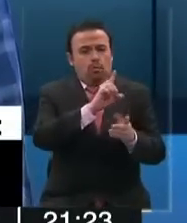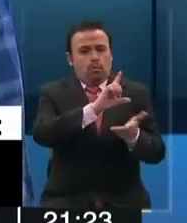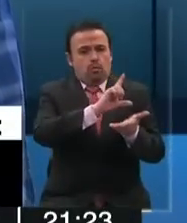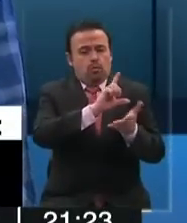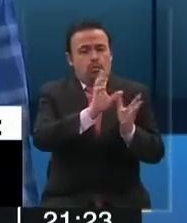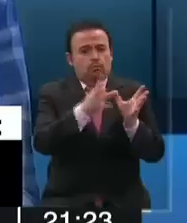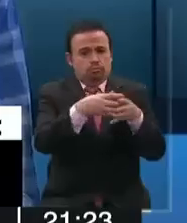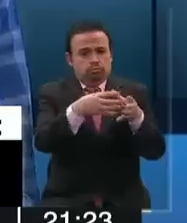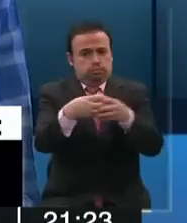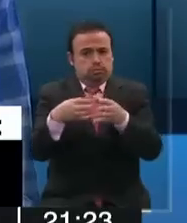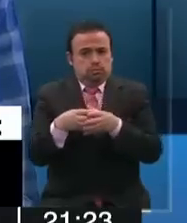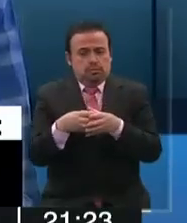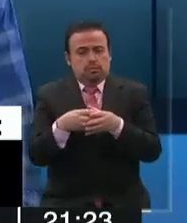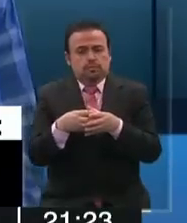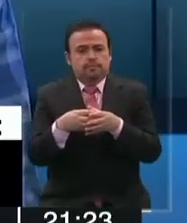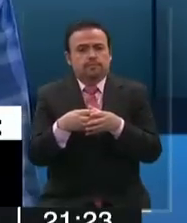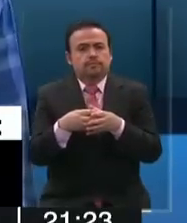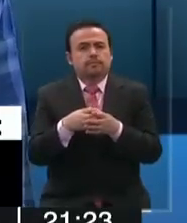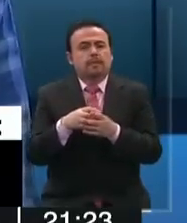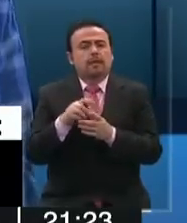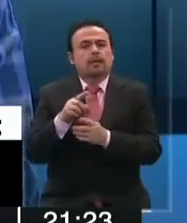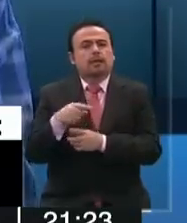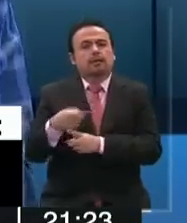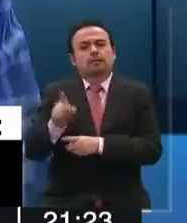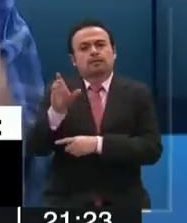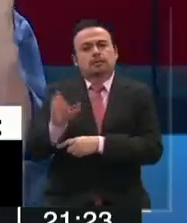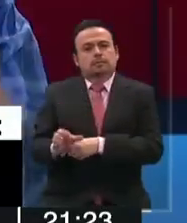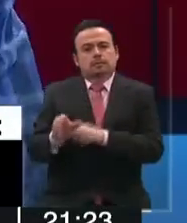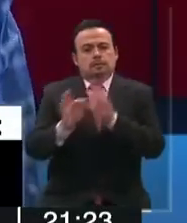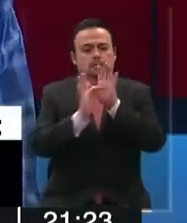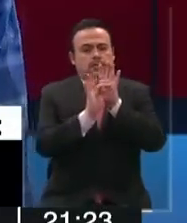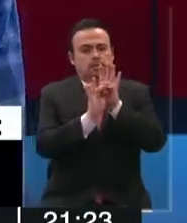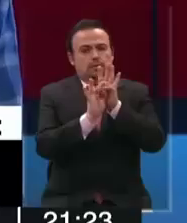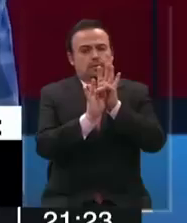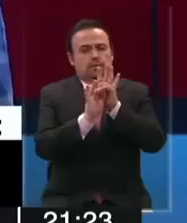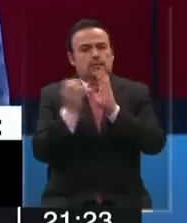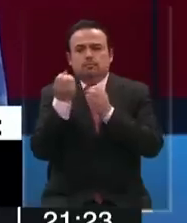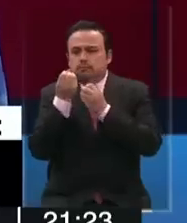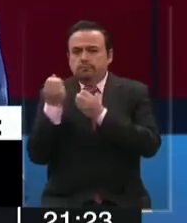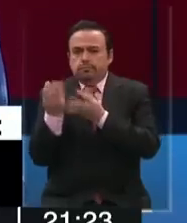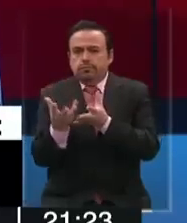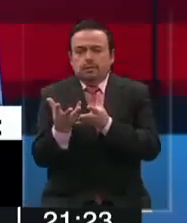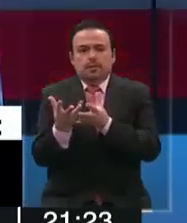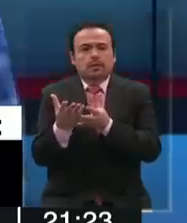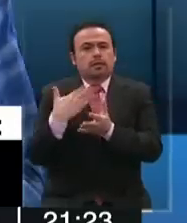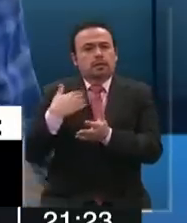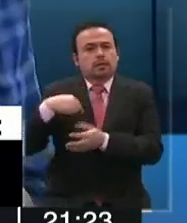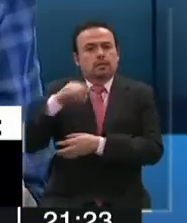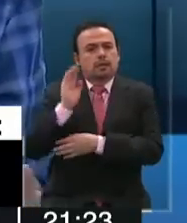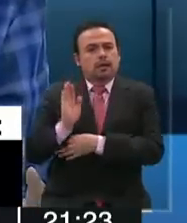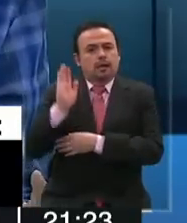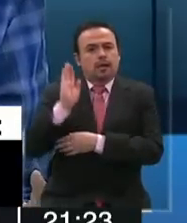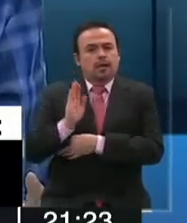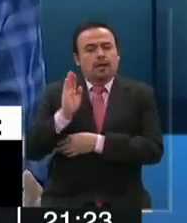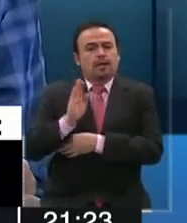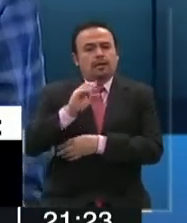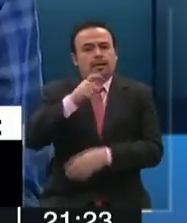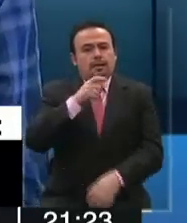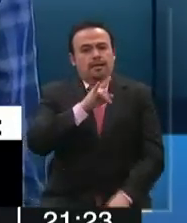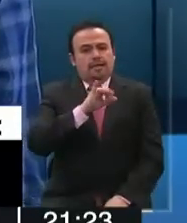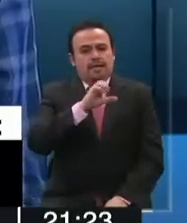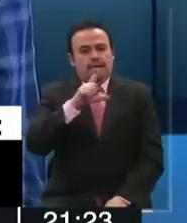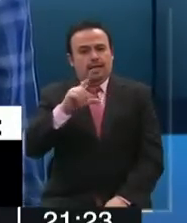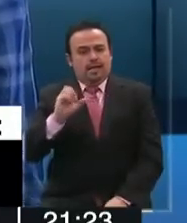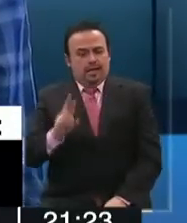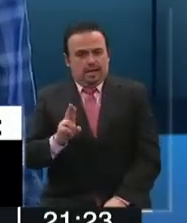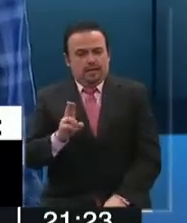sectores las declaraciones que por Twitter formuló nuestro candidato Alejandro guill